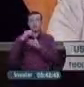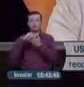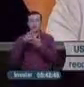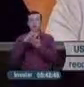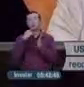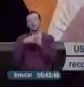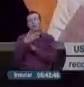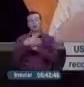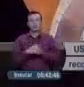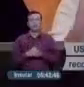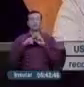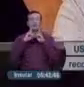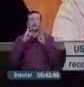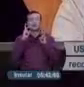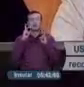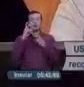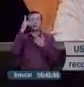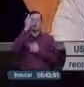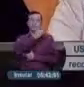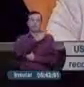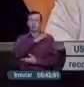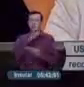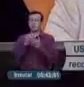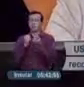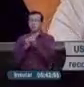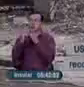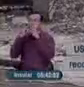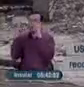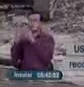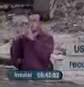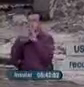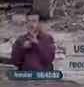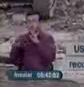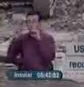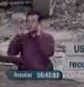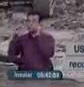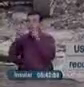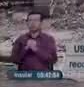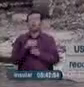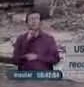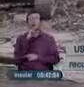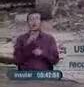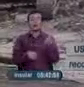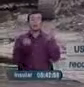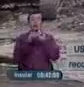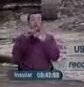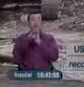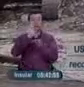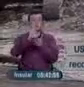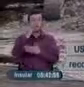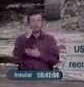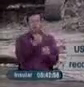Por ejemplo, el desplazamiento de Fuerzas Armadas para apoyar con los albergues. Aunque se espera la cifra oficial del Banco Central del Ecuador,